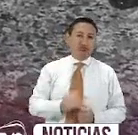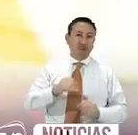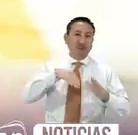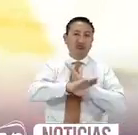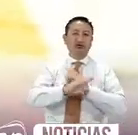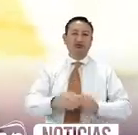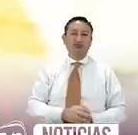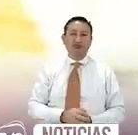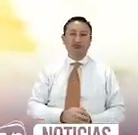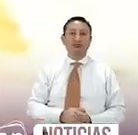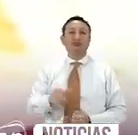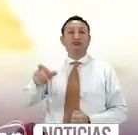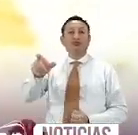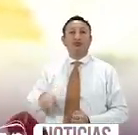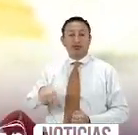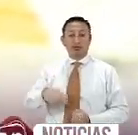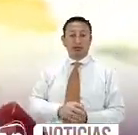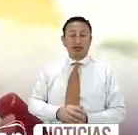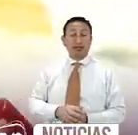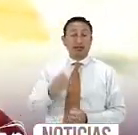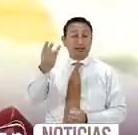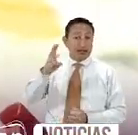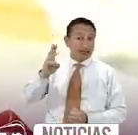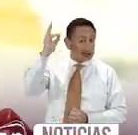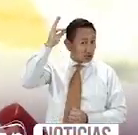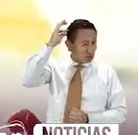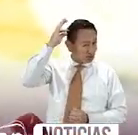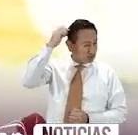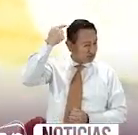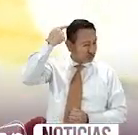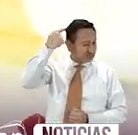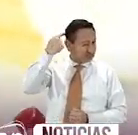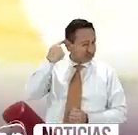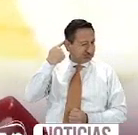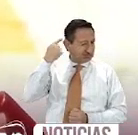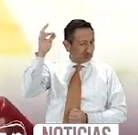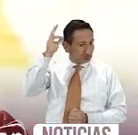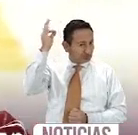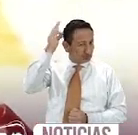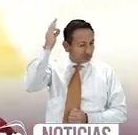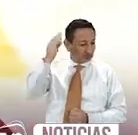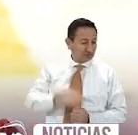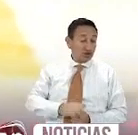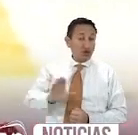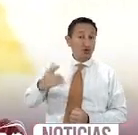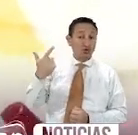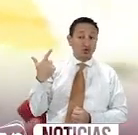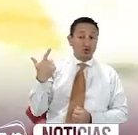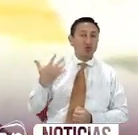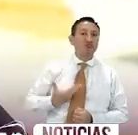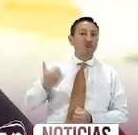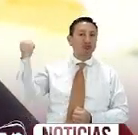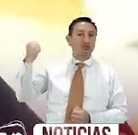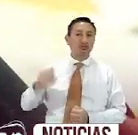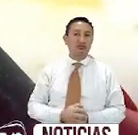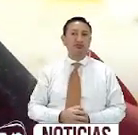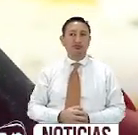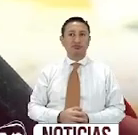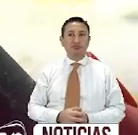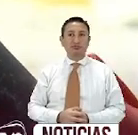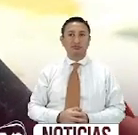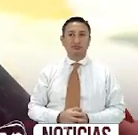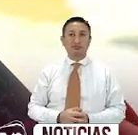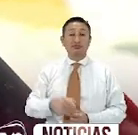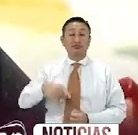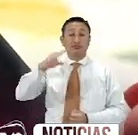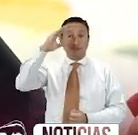ingresar. Porque él sí tuvo 16 puntos en la cabeza, donde lo golpearon. Le robaron su armamento. Se llevaron el arma del